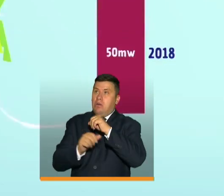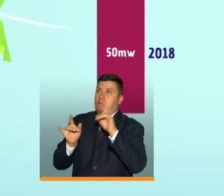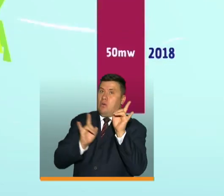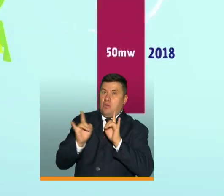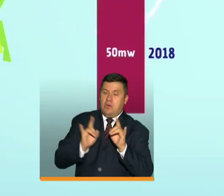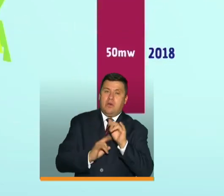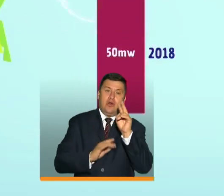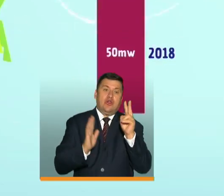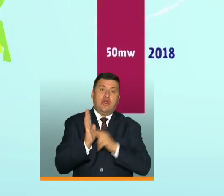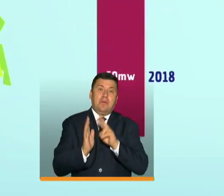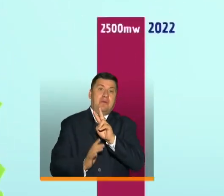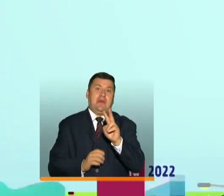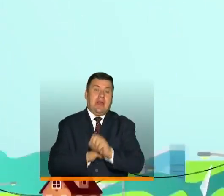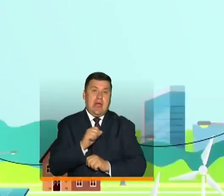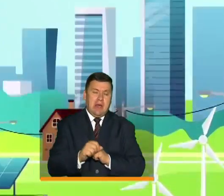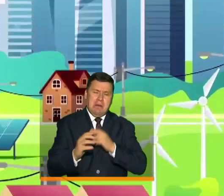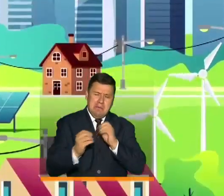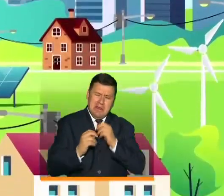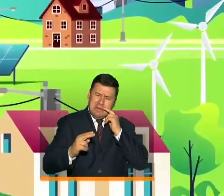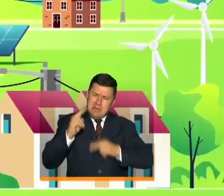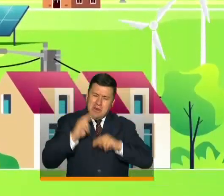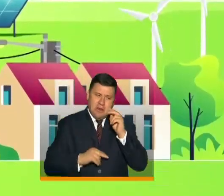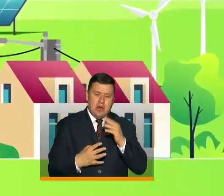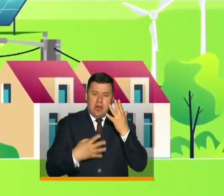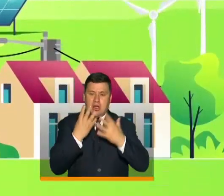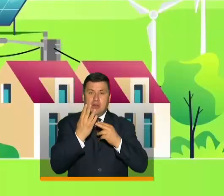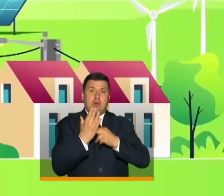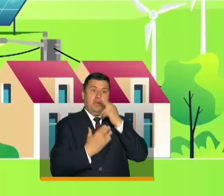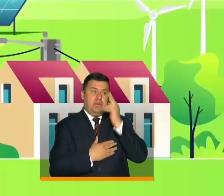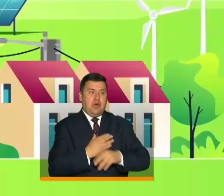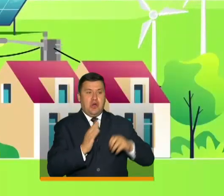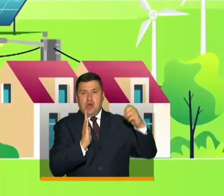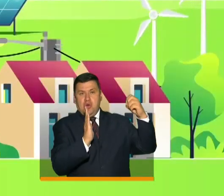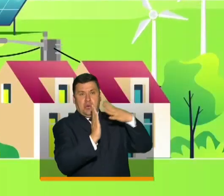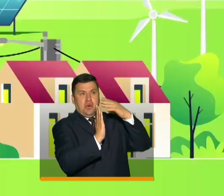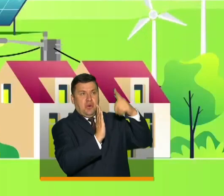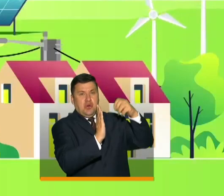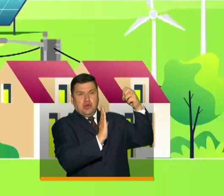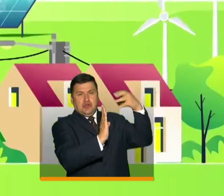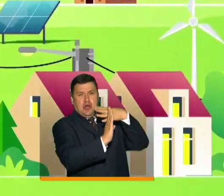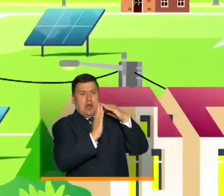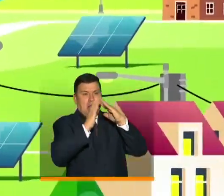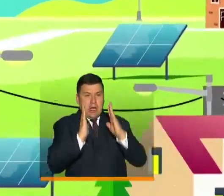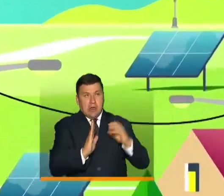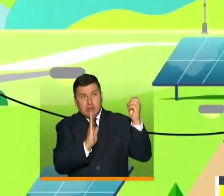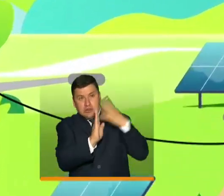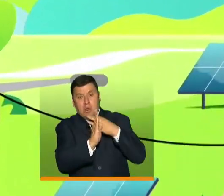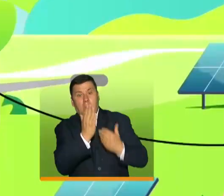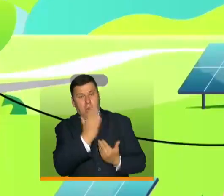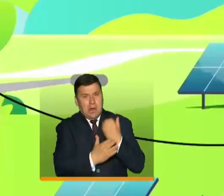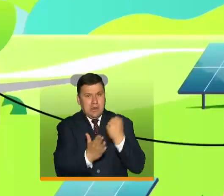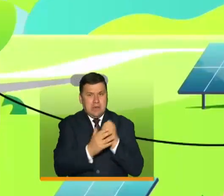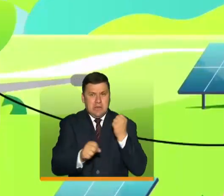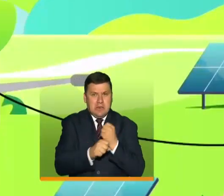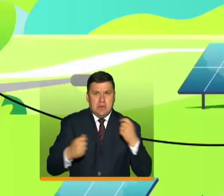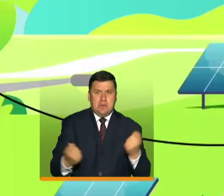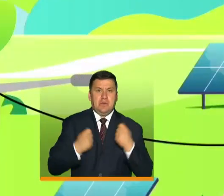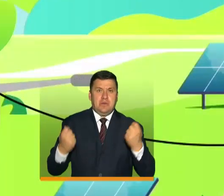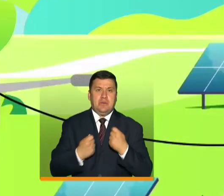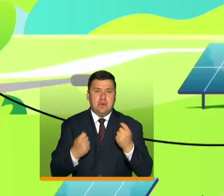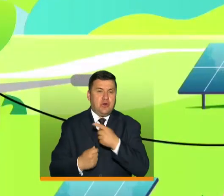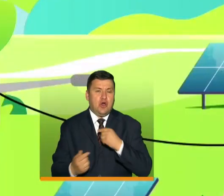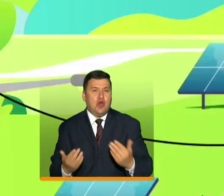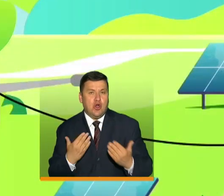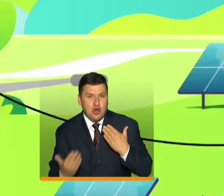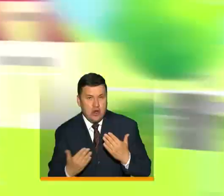a 2022 se habrán construido 14 proyectos eólicos y granjas solares, llevando la nueva energía de forma